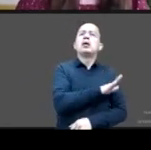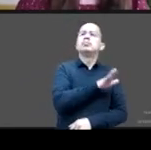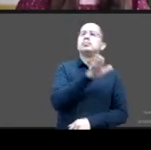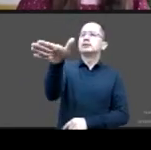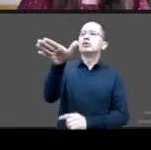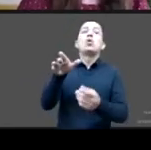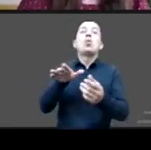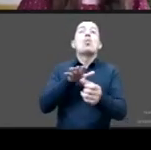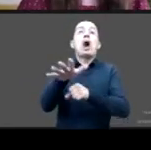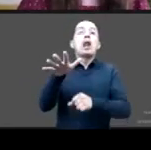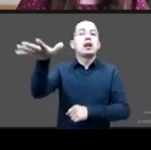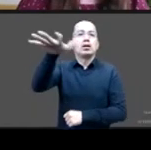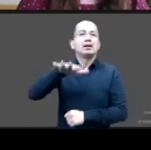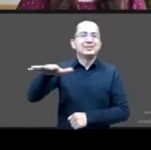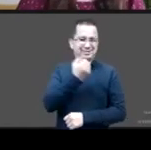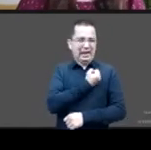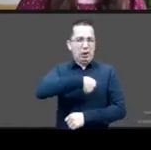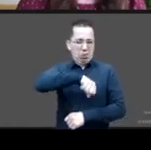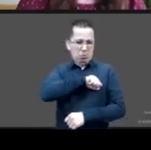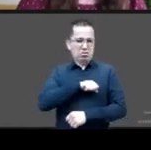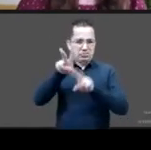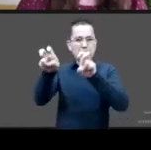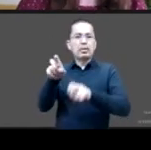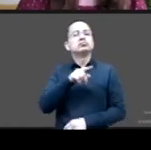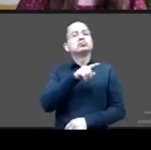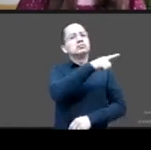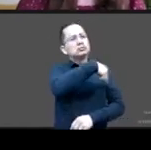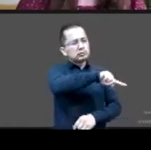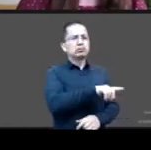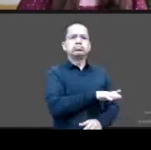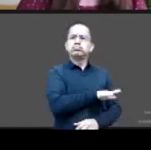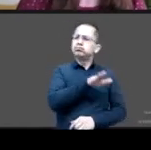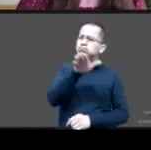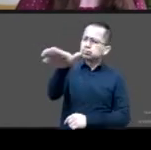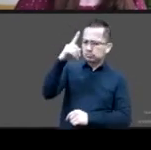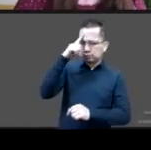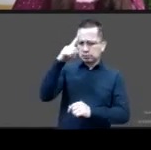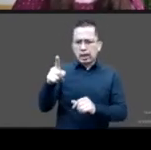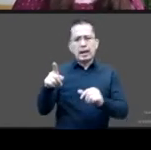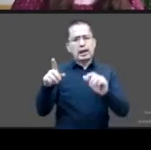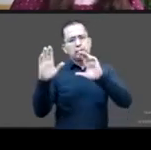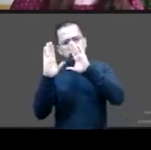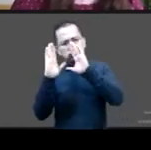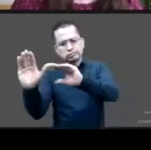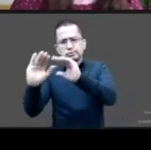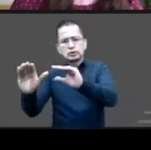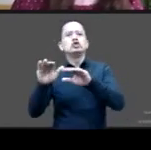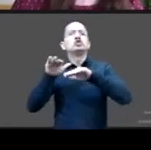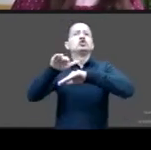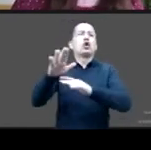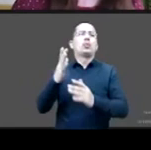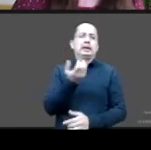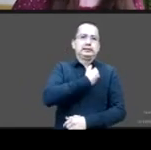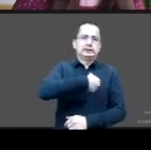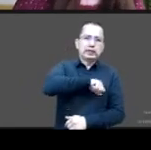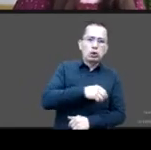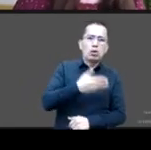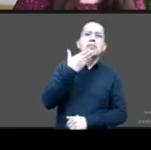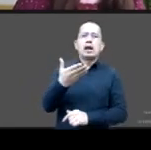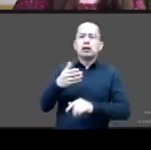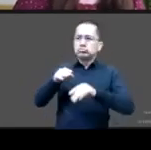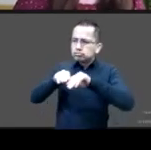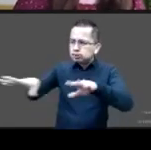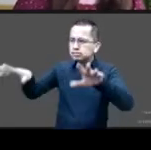se da una capacitación de voluntarios para la promoción y la prevención de la salud se crea una red de apoyo